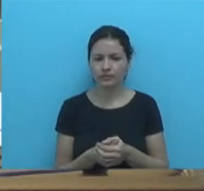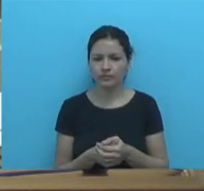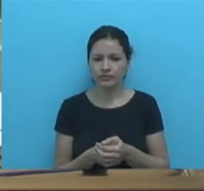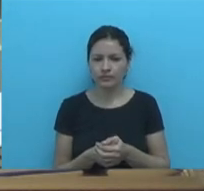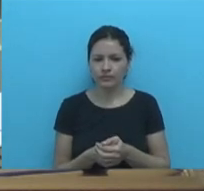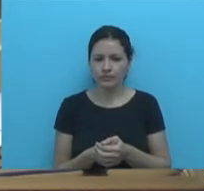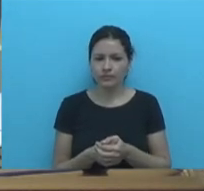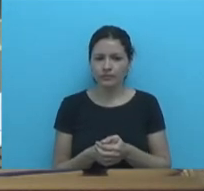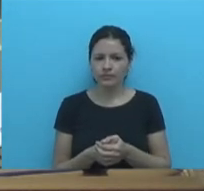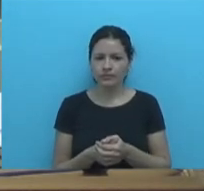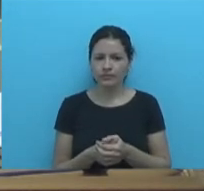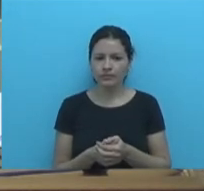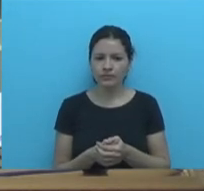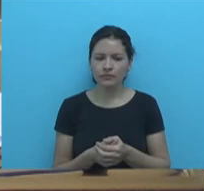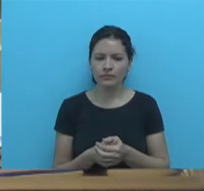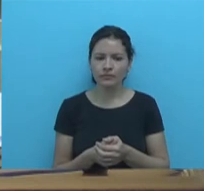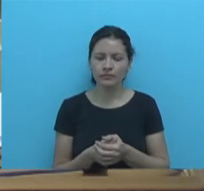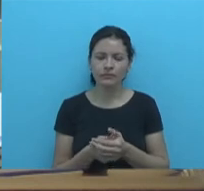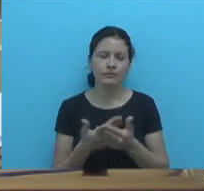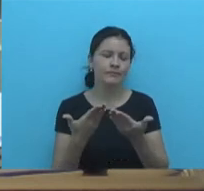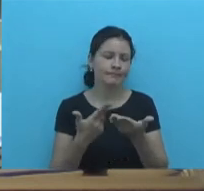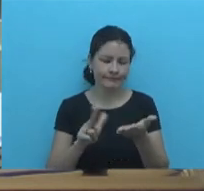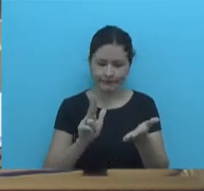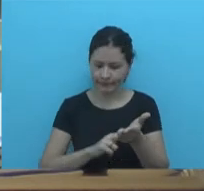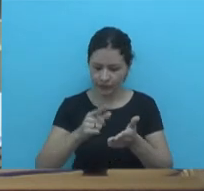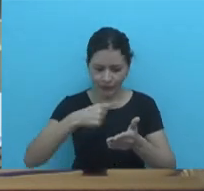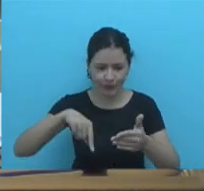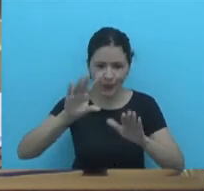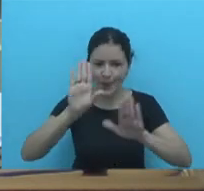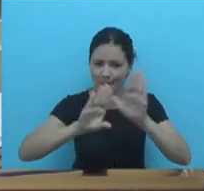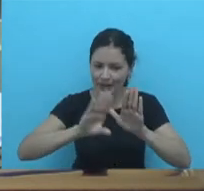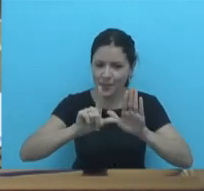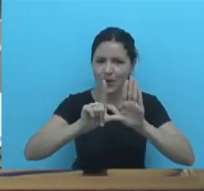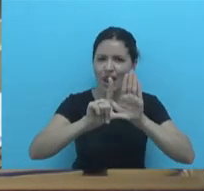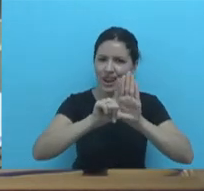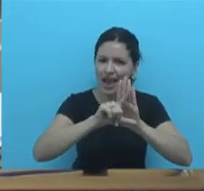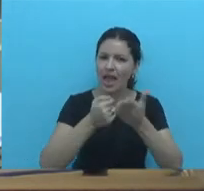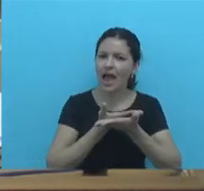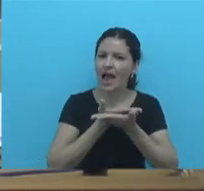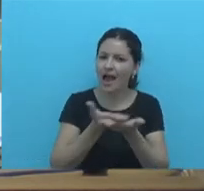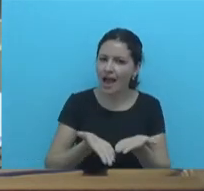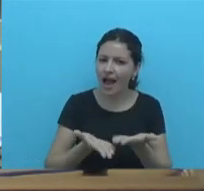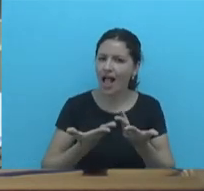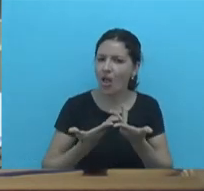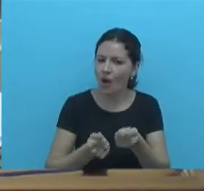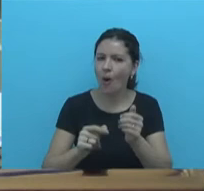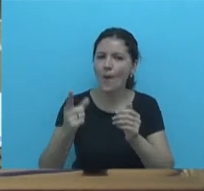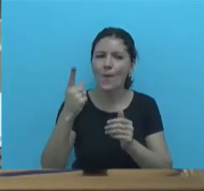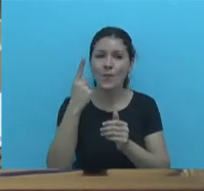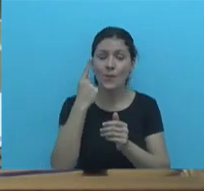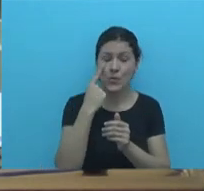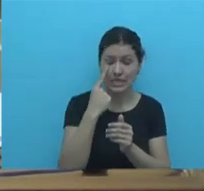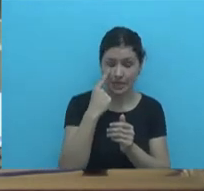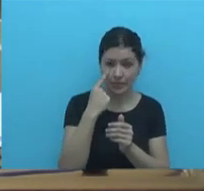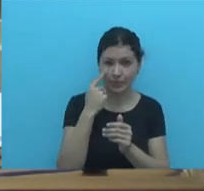hacemos una ley a donde le vamos a dar un soporte a los municipios, y los